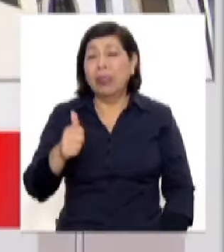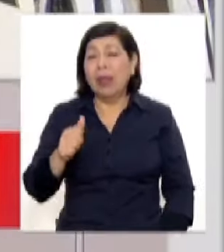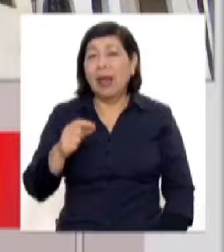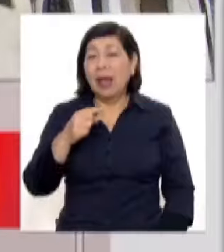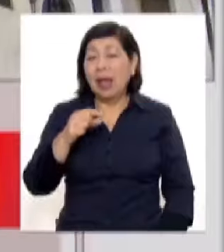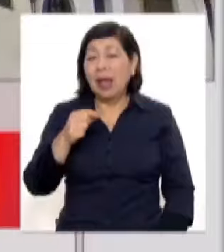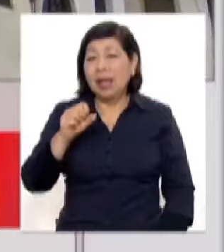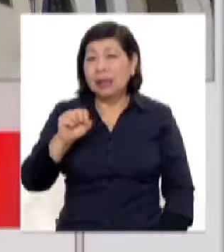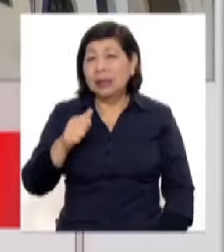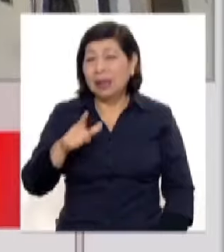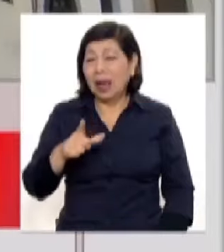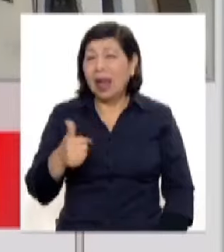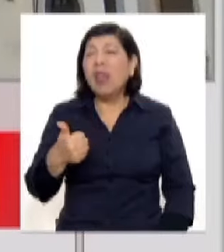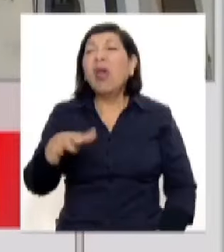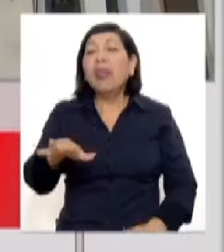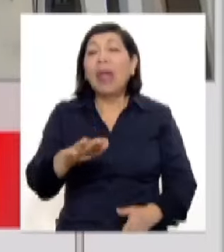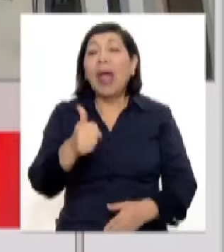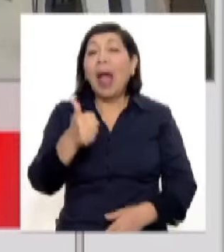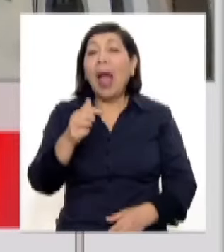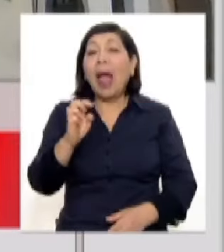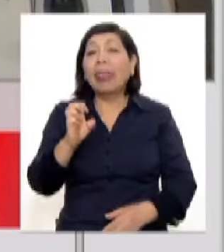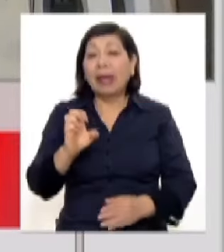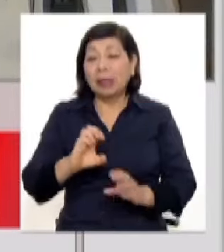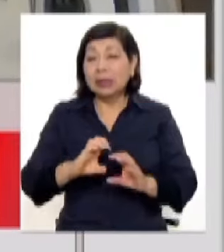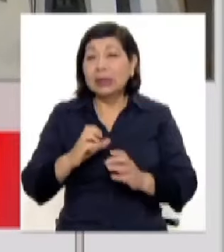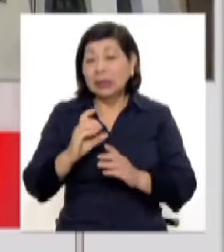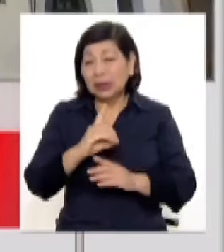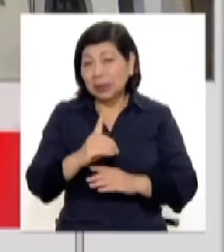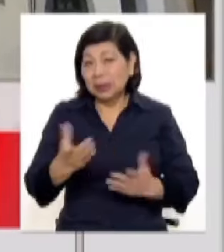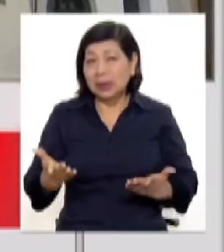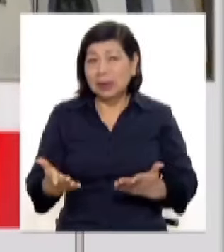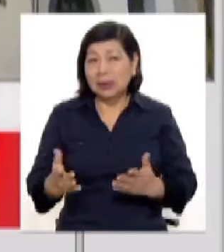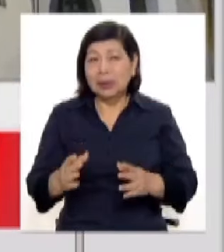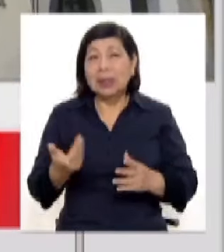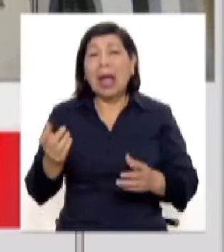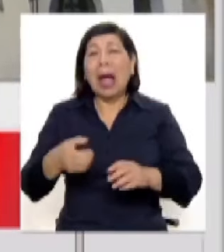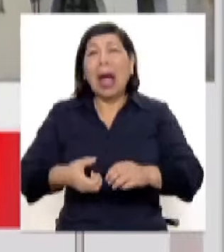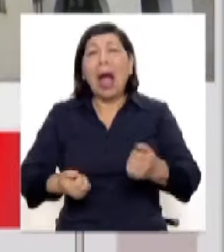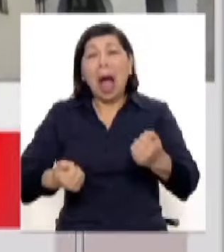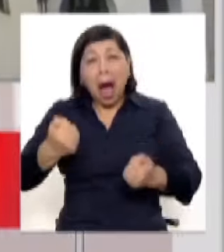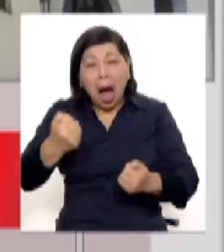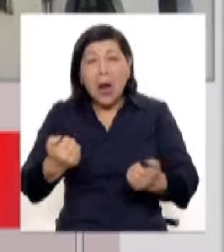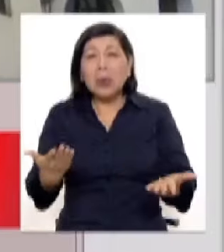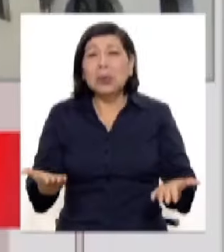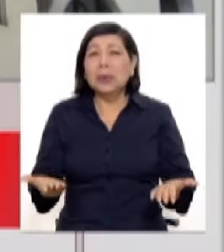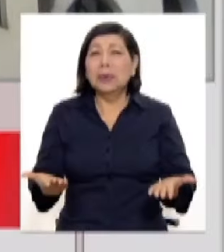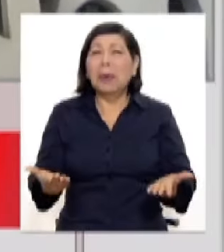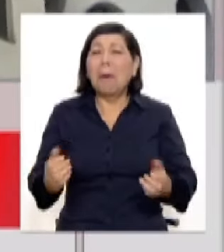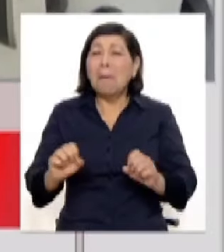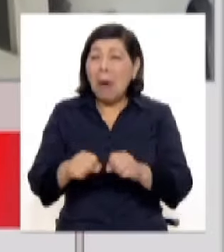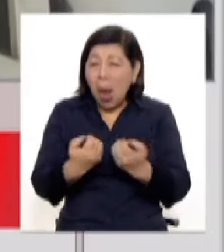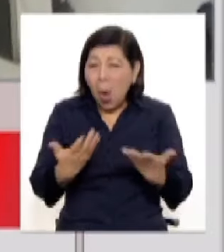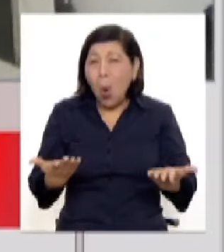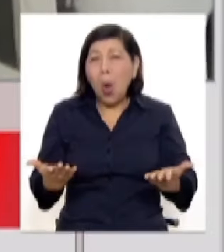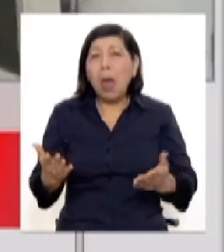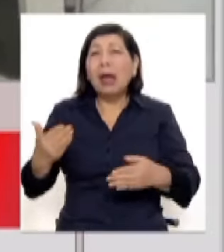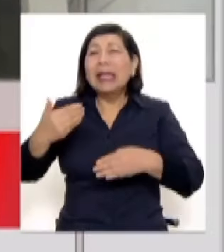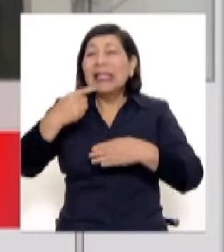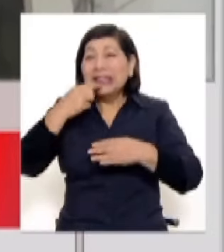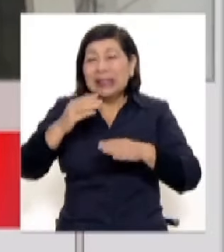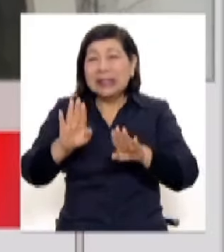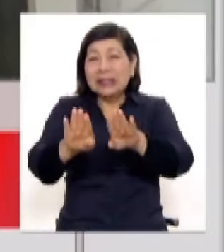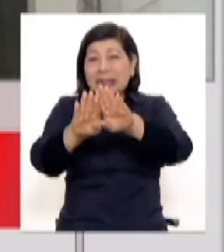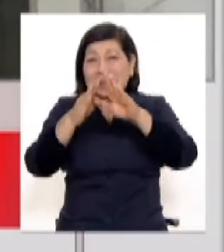distrito de ATE, y pues realizaron destrozos finalmente de parabrisas de vehículos, de, en este caso, ventanas